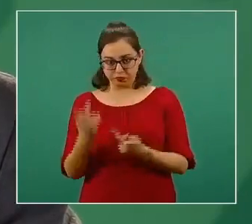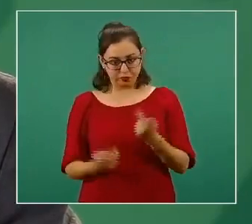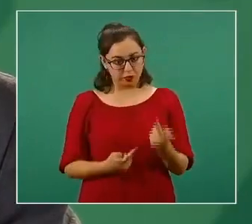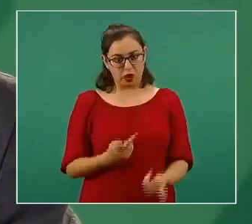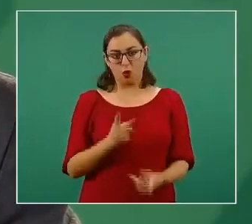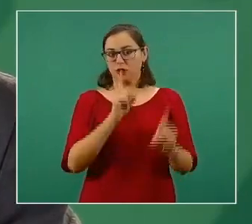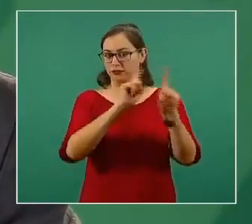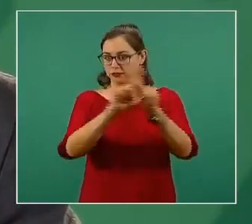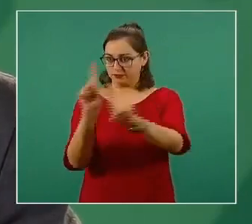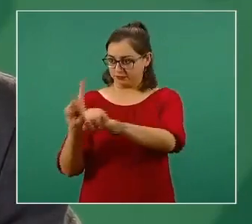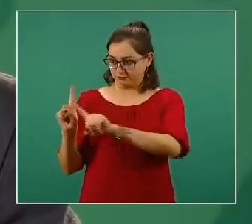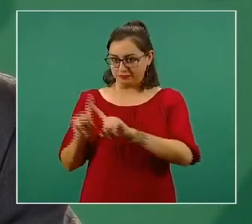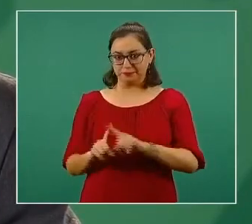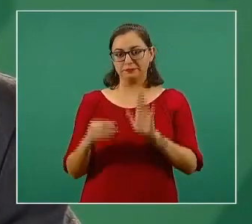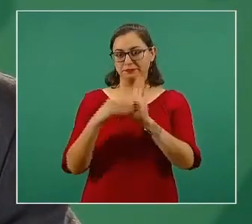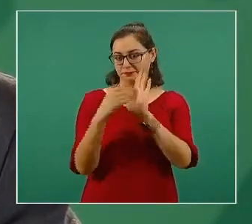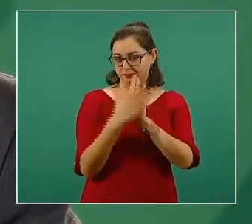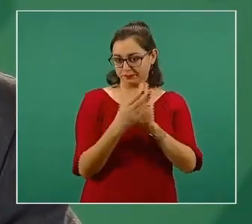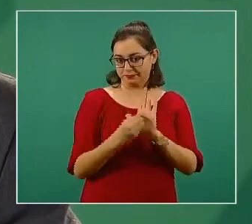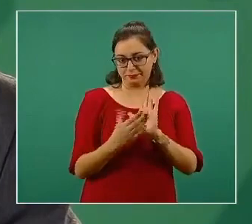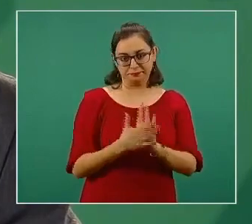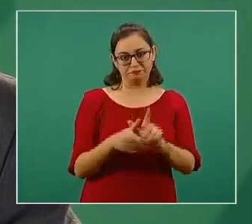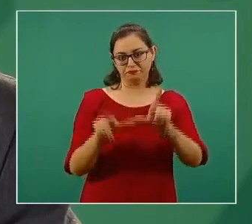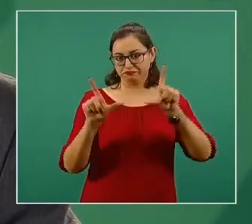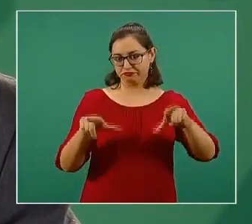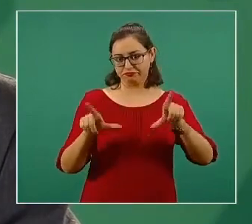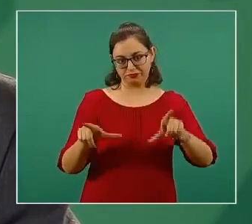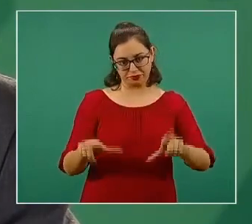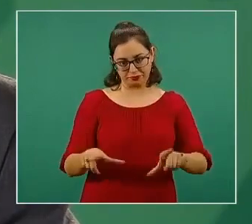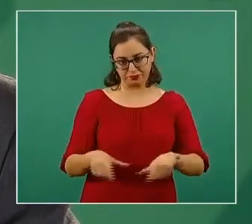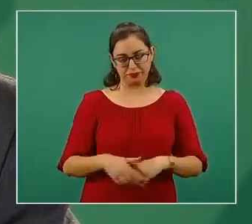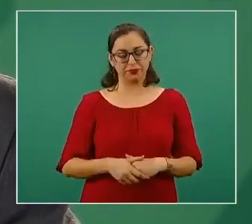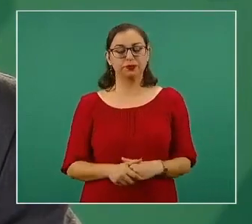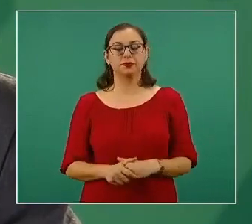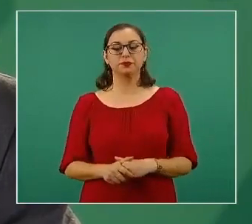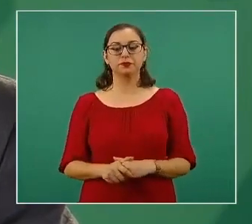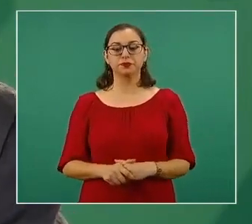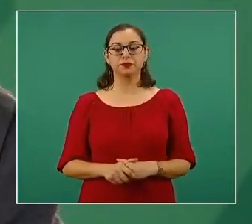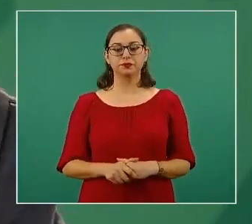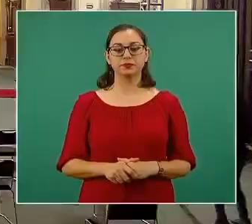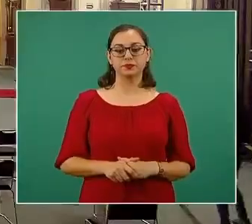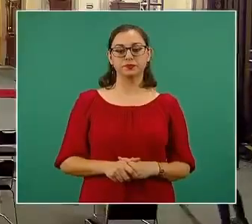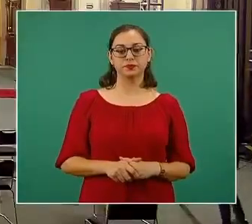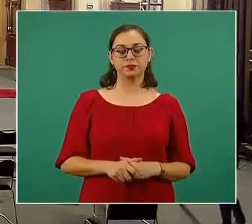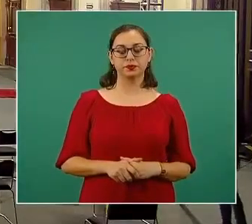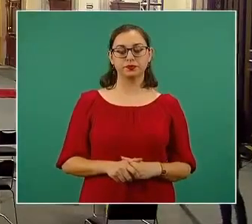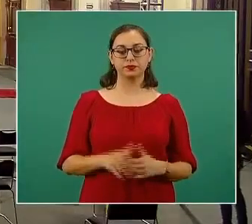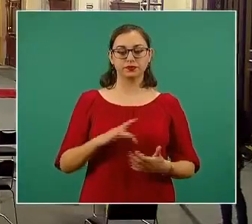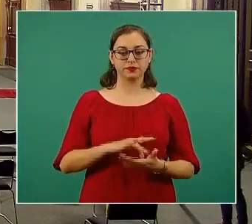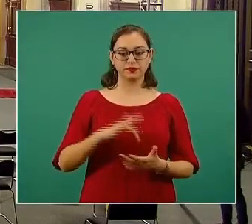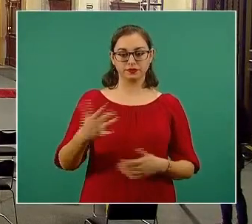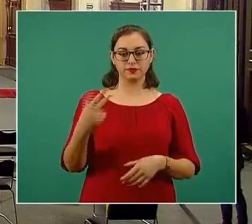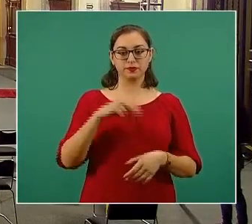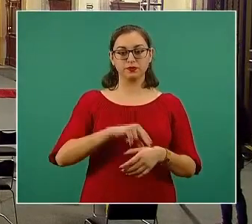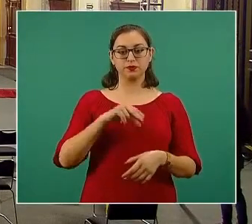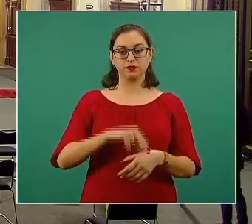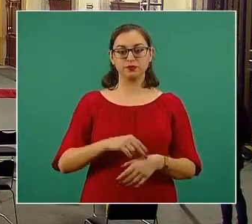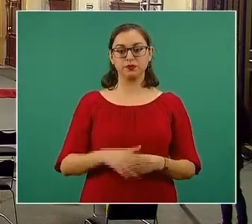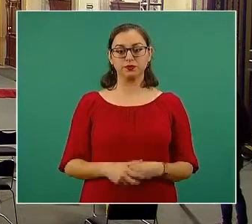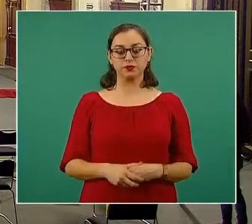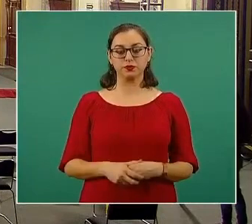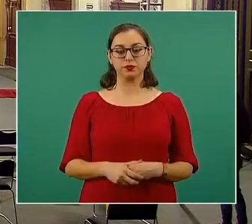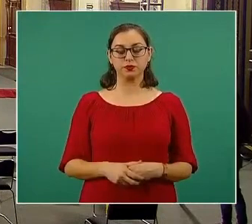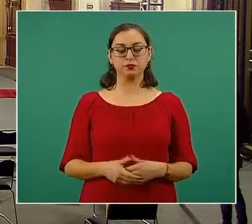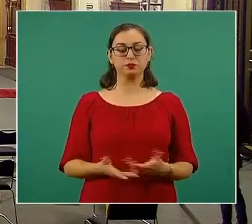las distintas inquietudes que han surgido sobre las vacunas contra el virus SARS-CoV-2. Gracias, doctor Cortés. Le pido al